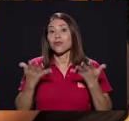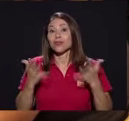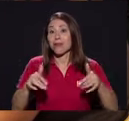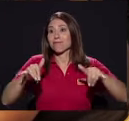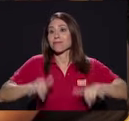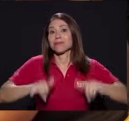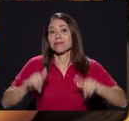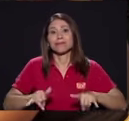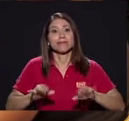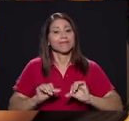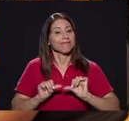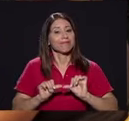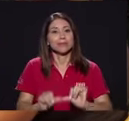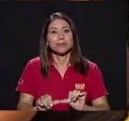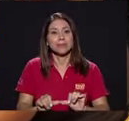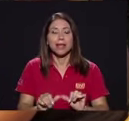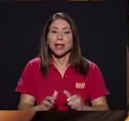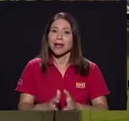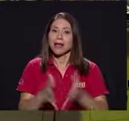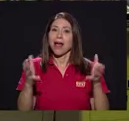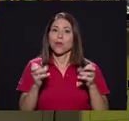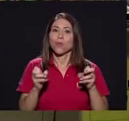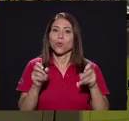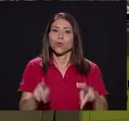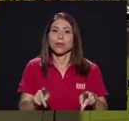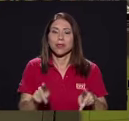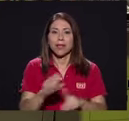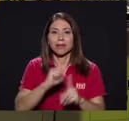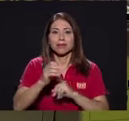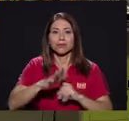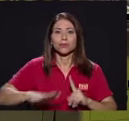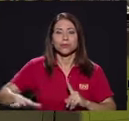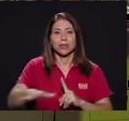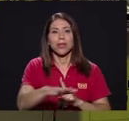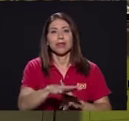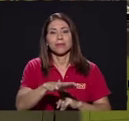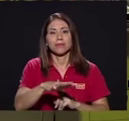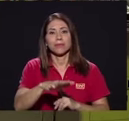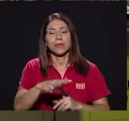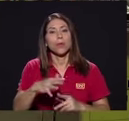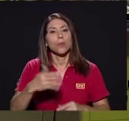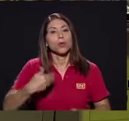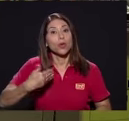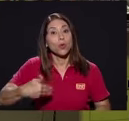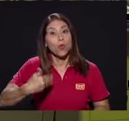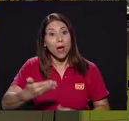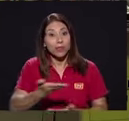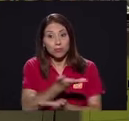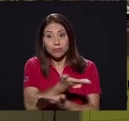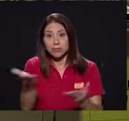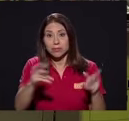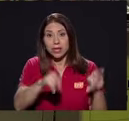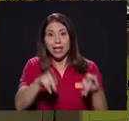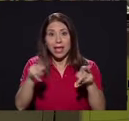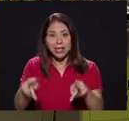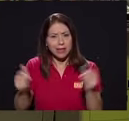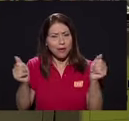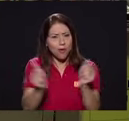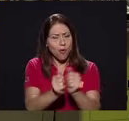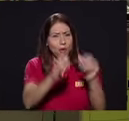para quedarse. Es una gran oportunidad que tenemos como sociedad, porque cuando existe gente